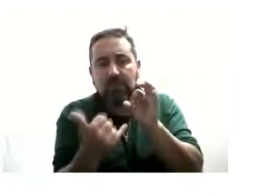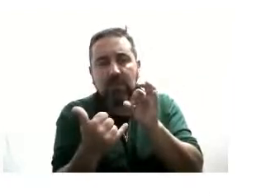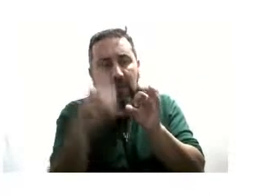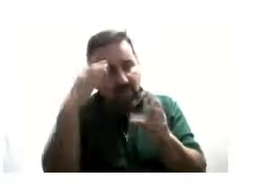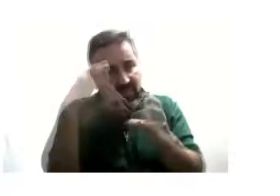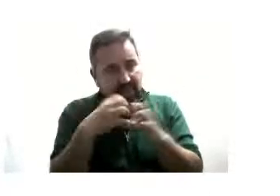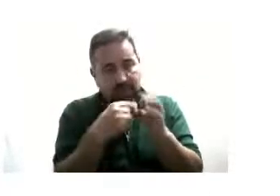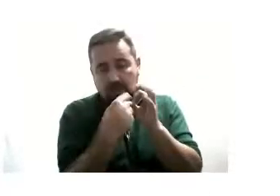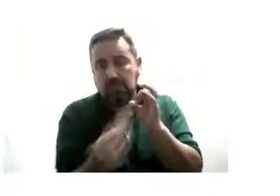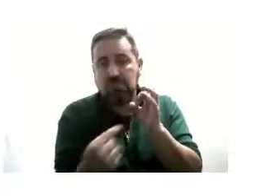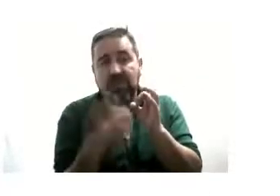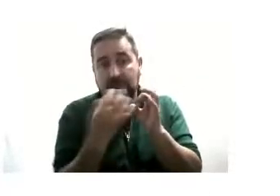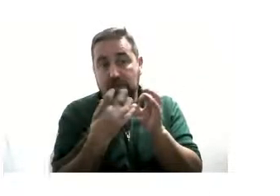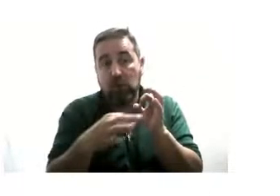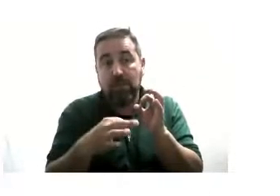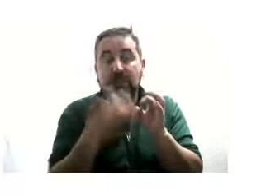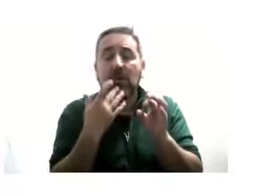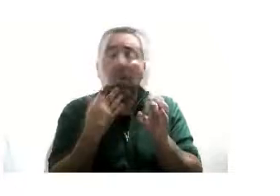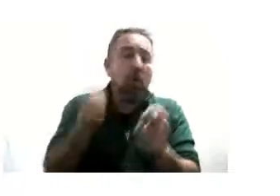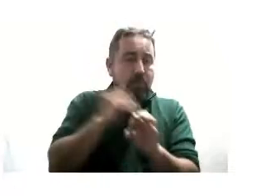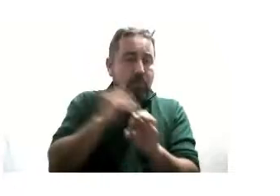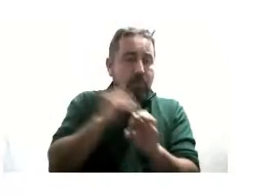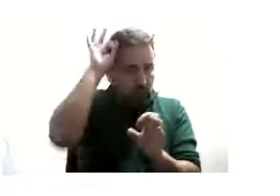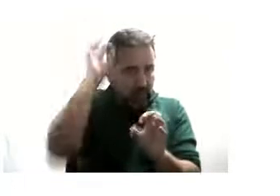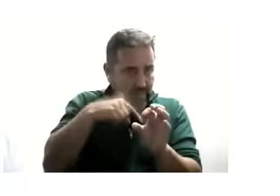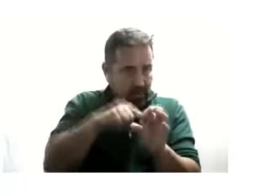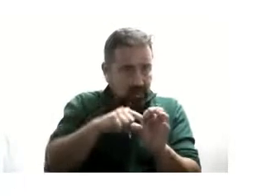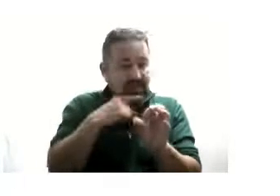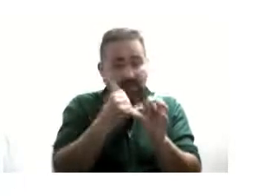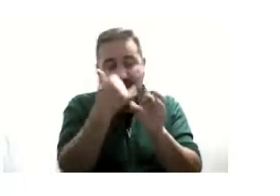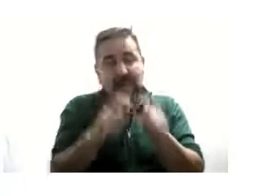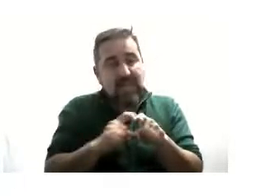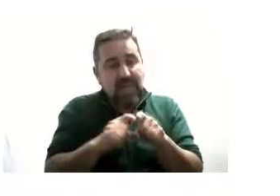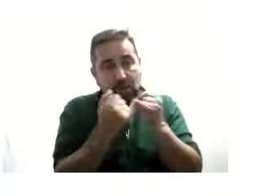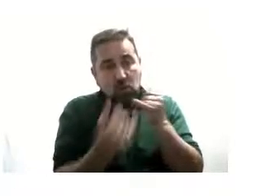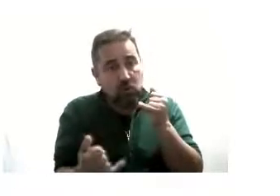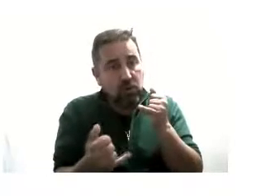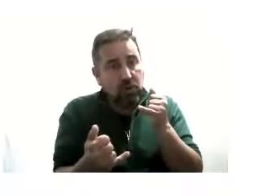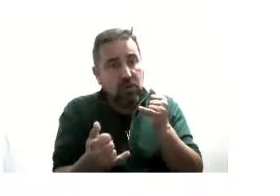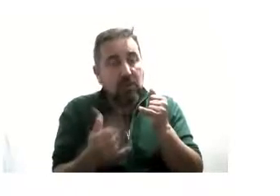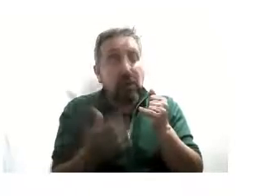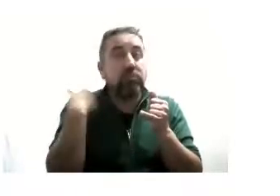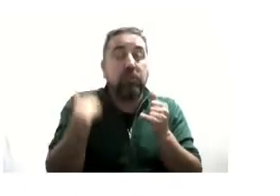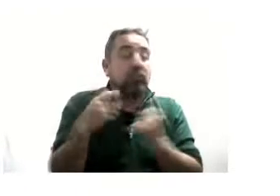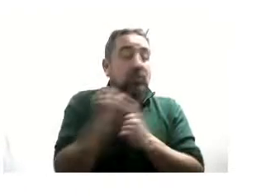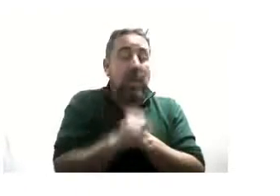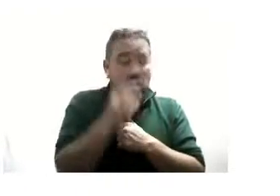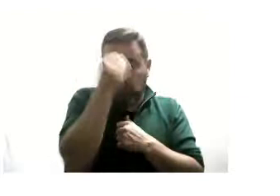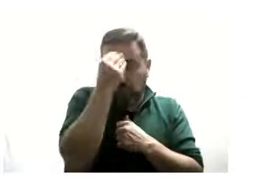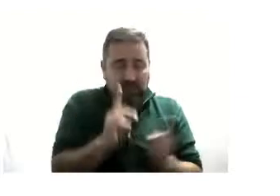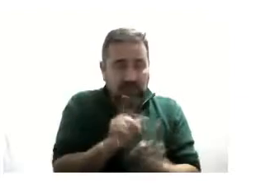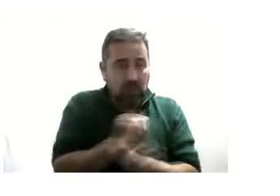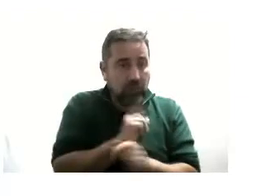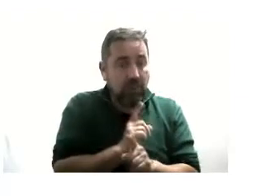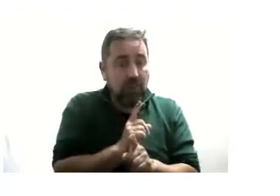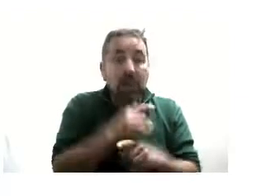cual el hecho de colocar un implante coclear en alguien que tiene un tumor en el nervio de la audición era algo que hace años era implanteable y